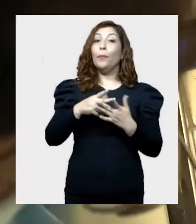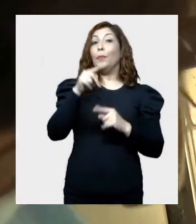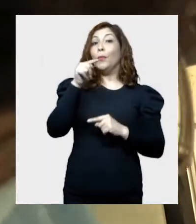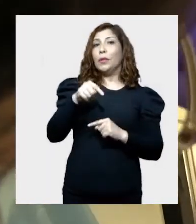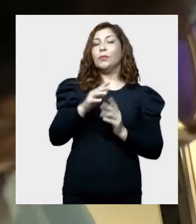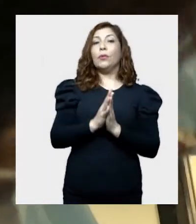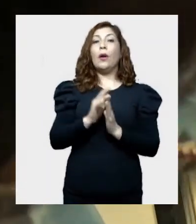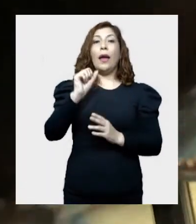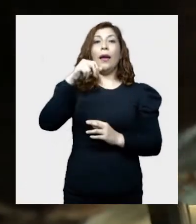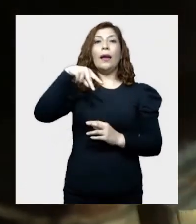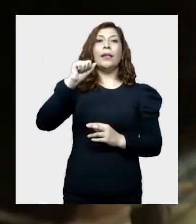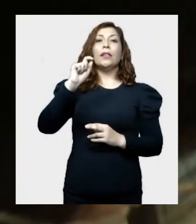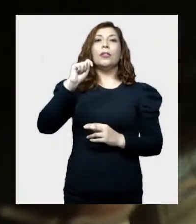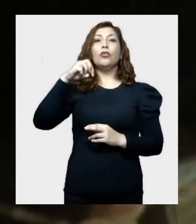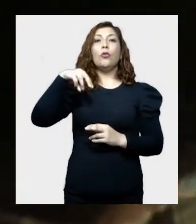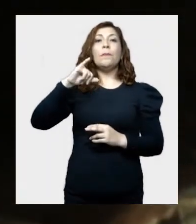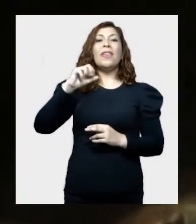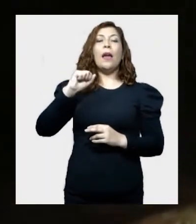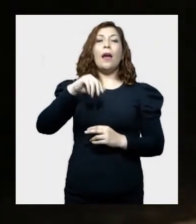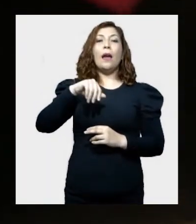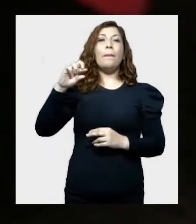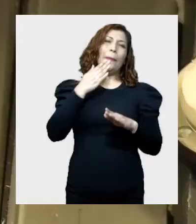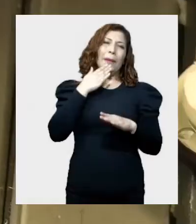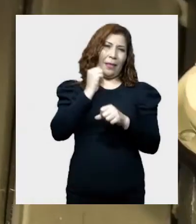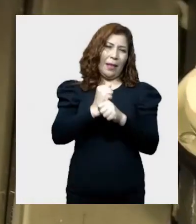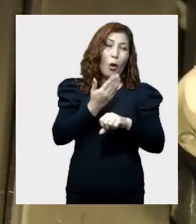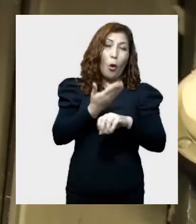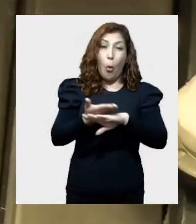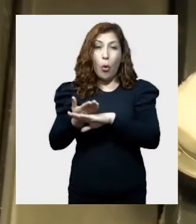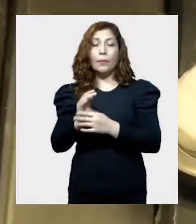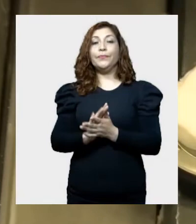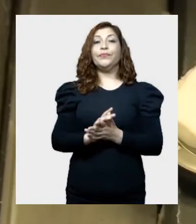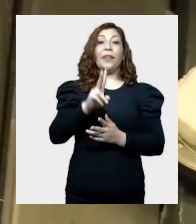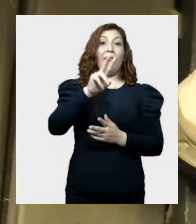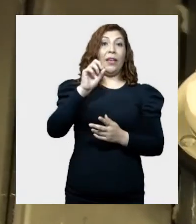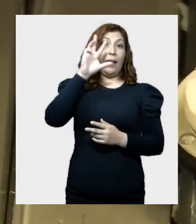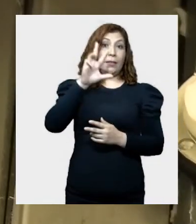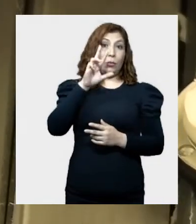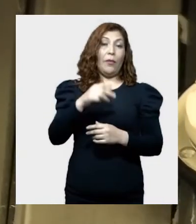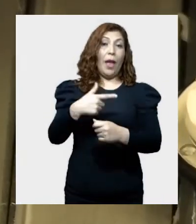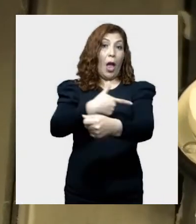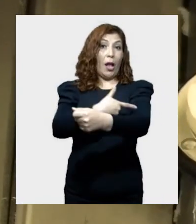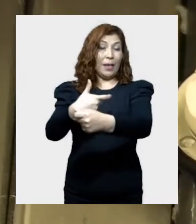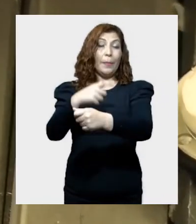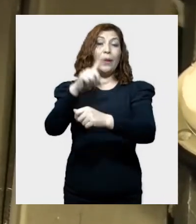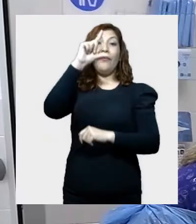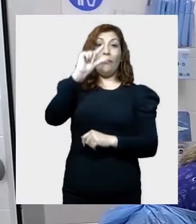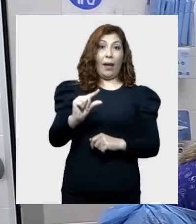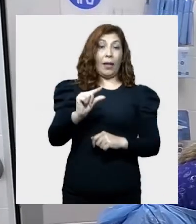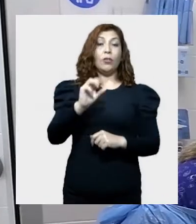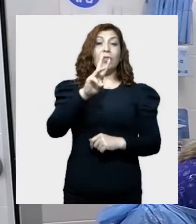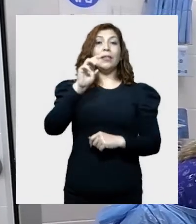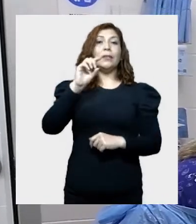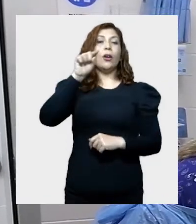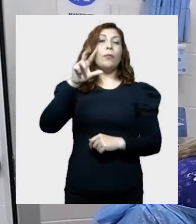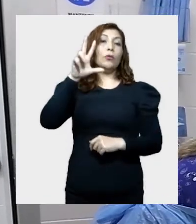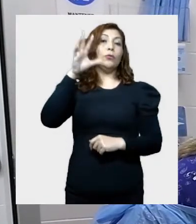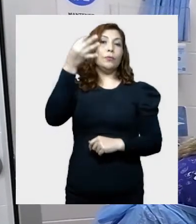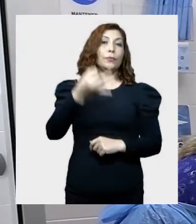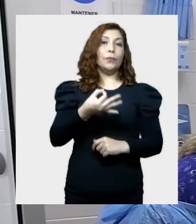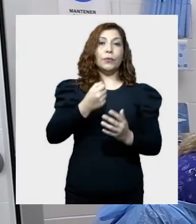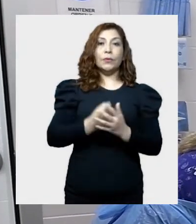que anatomía patológica también tuvo menos demanda de trabajo. En 2019 los exámenes bajaron en un